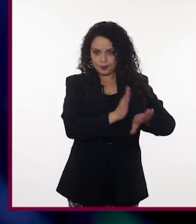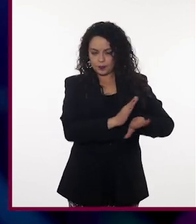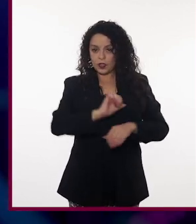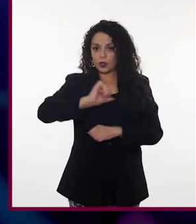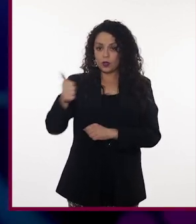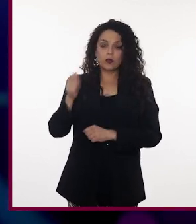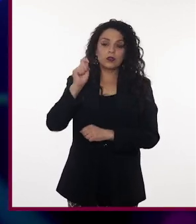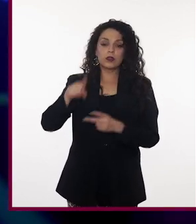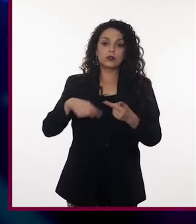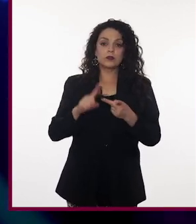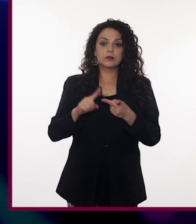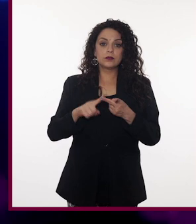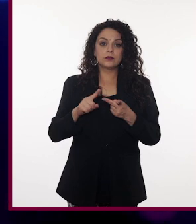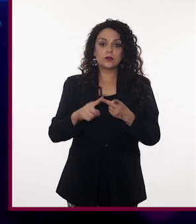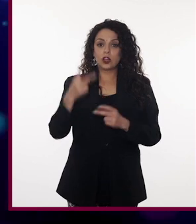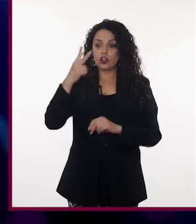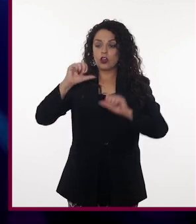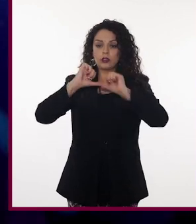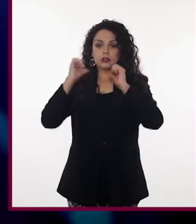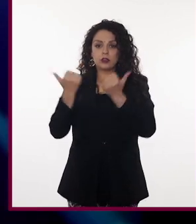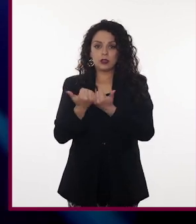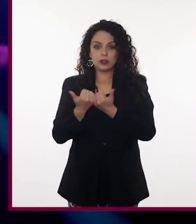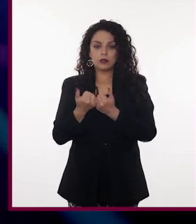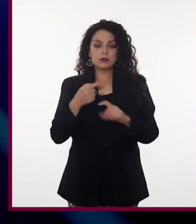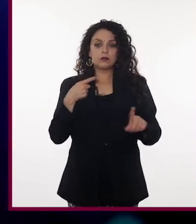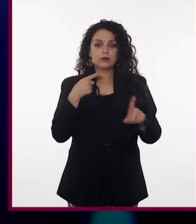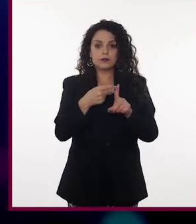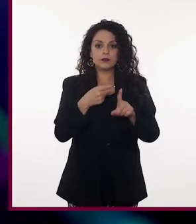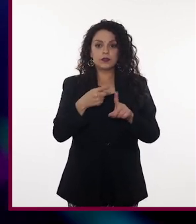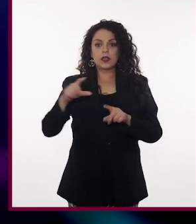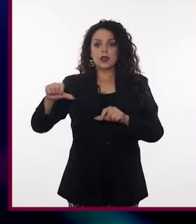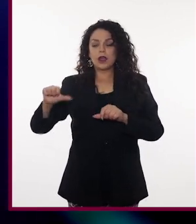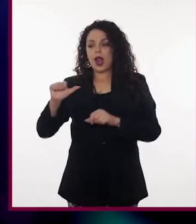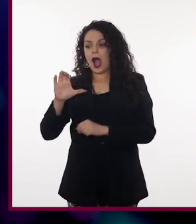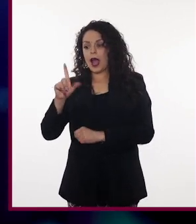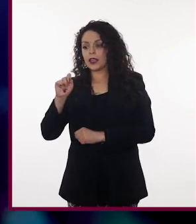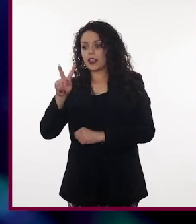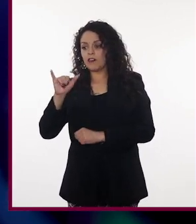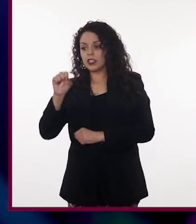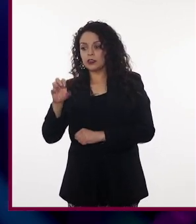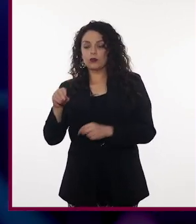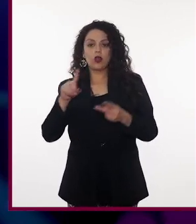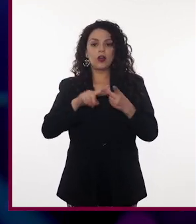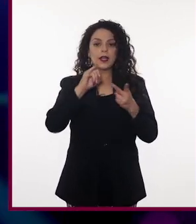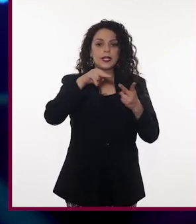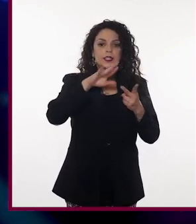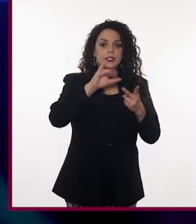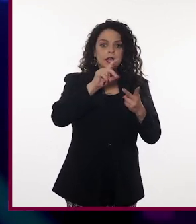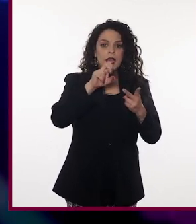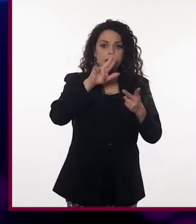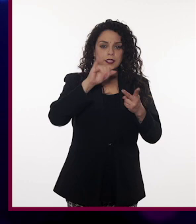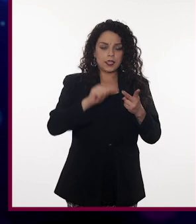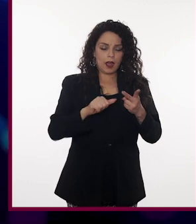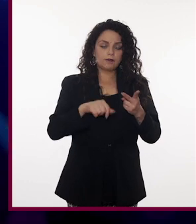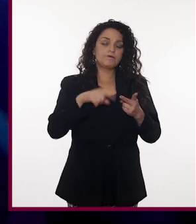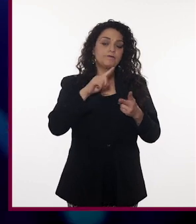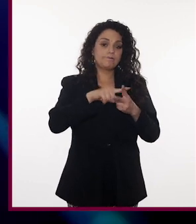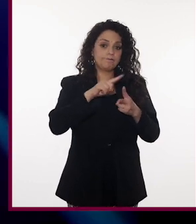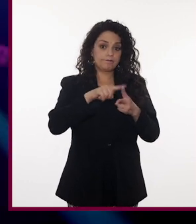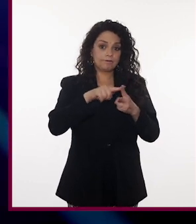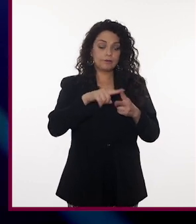también tenemos dos áreas, una de incidencia y otra de activismo. Entonces, en el área de incidencia, lo que buscamos es